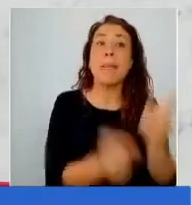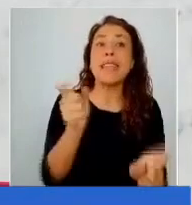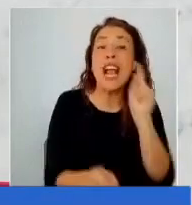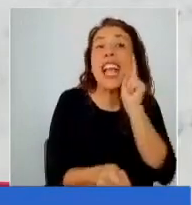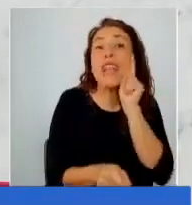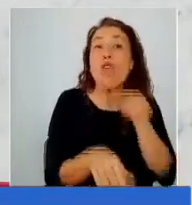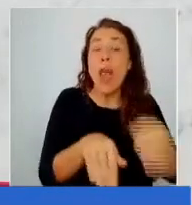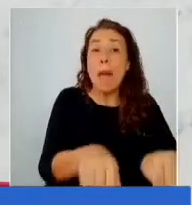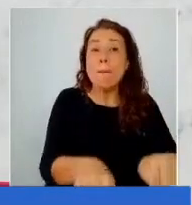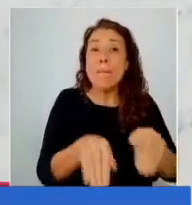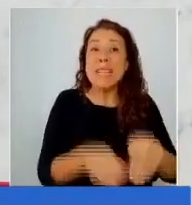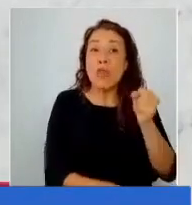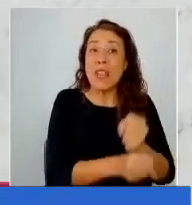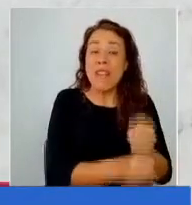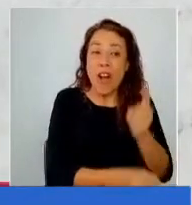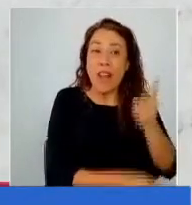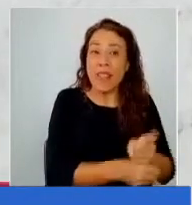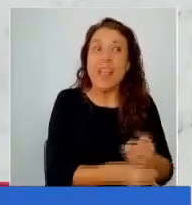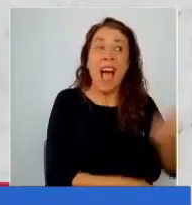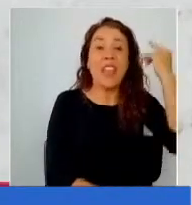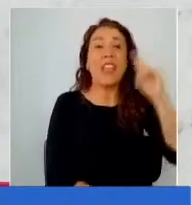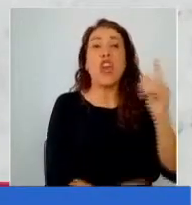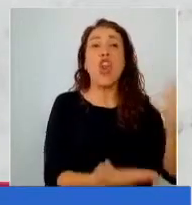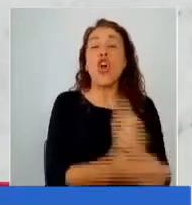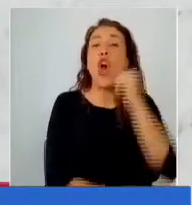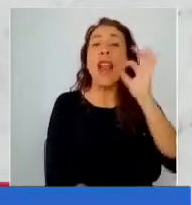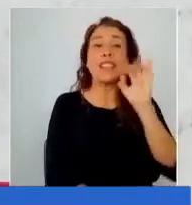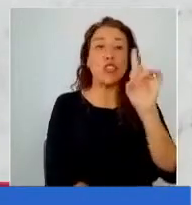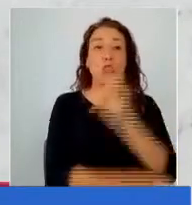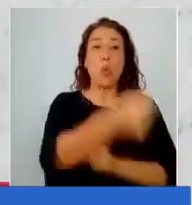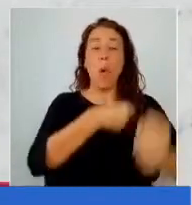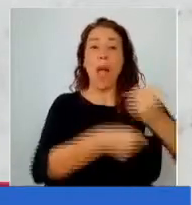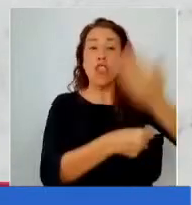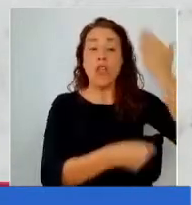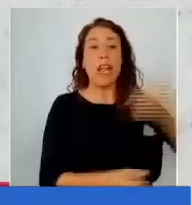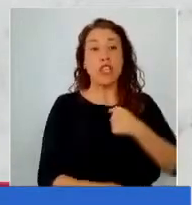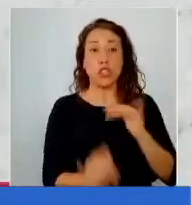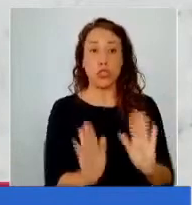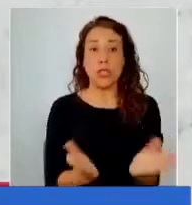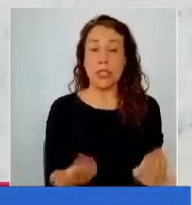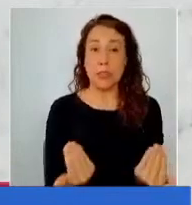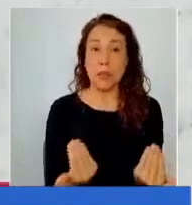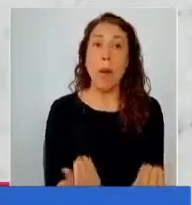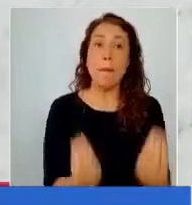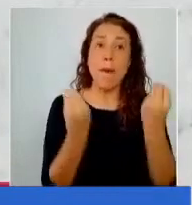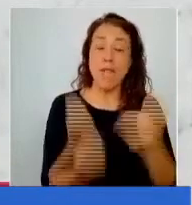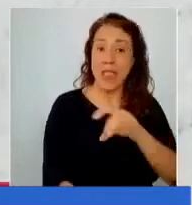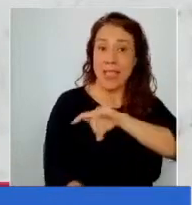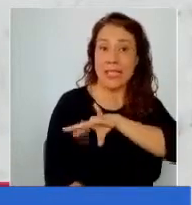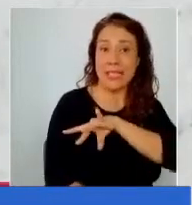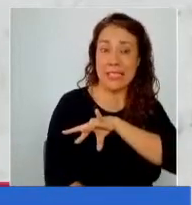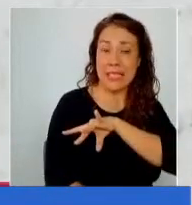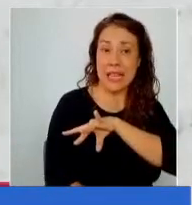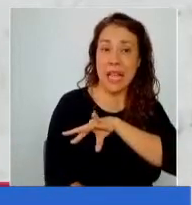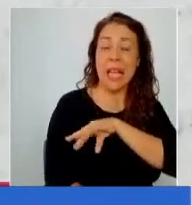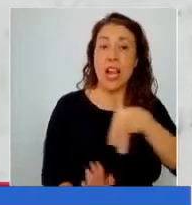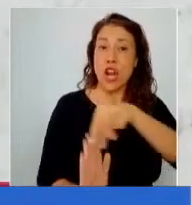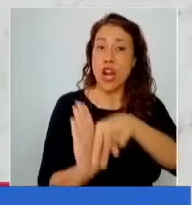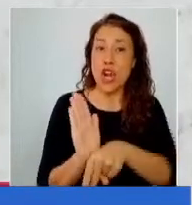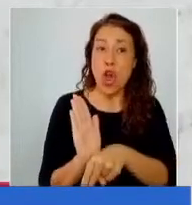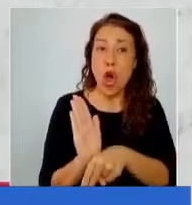no exitosa hace un año espero por el bien de chile que las normas que se ahí se dispongan